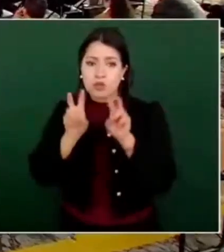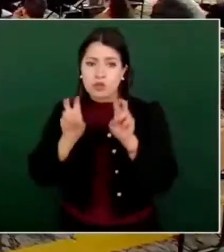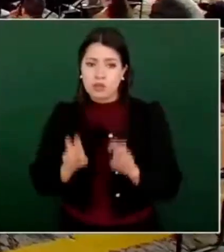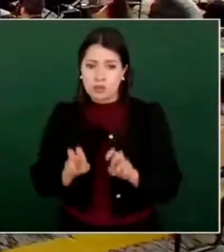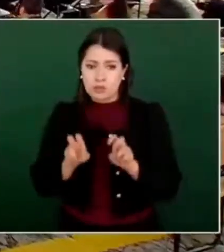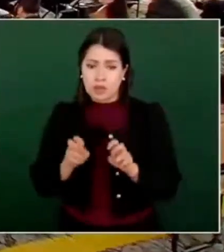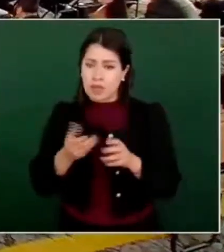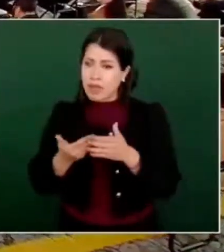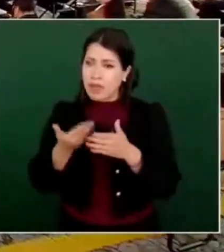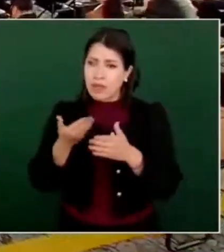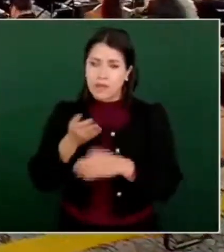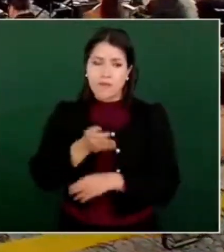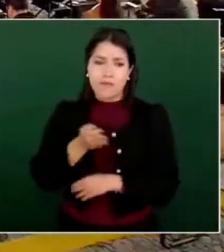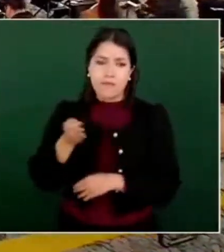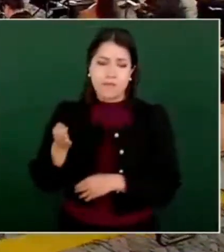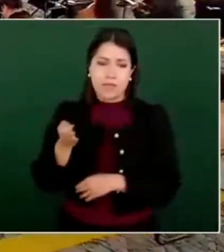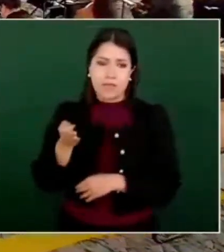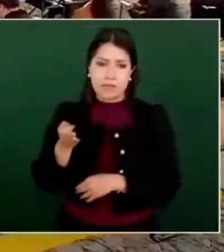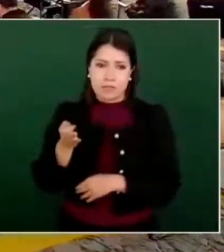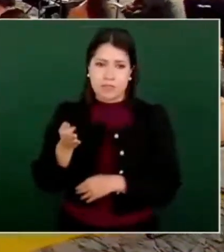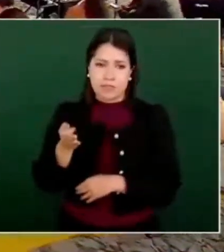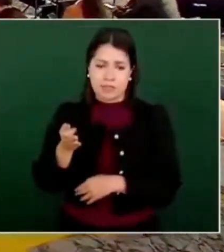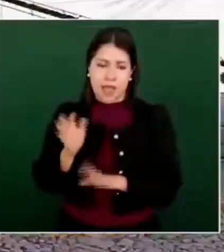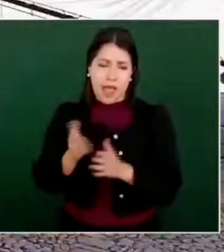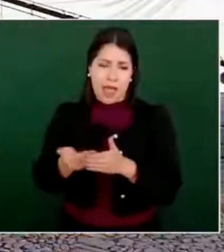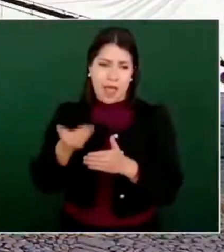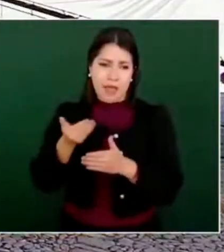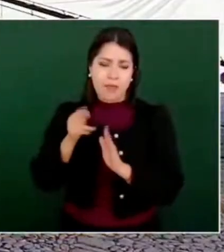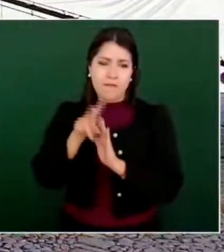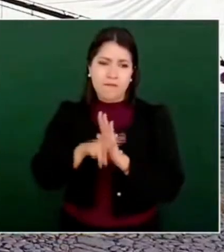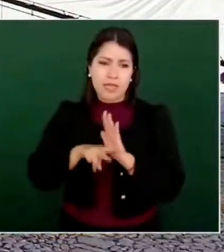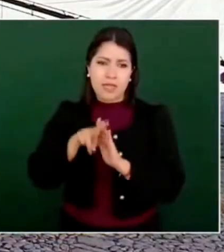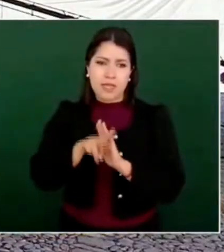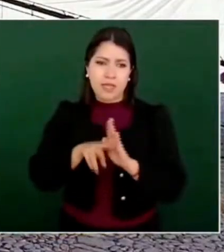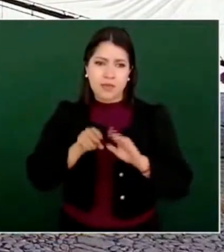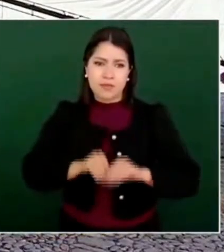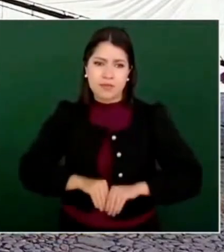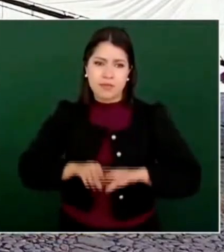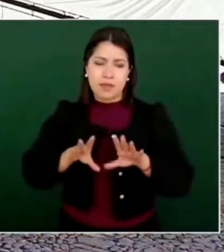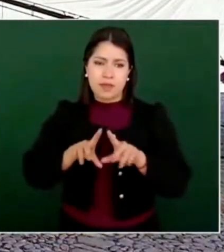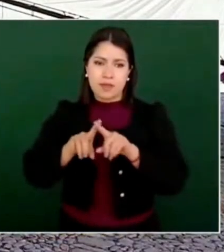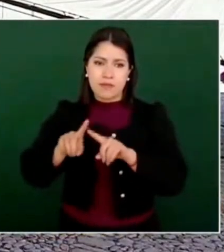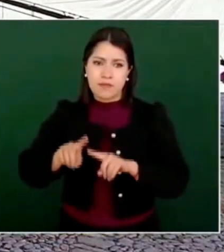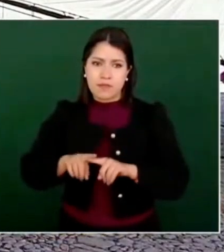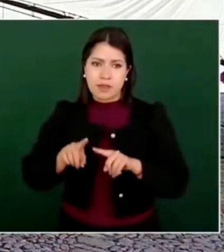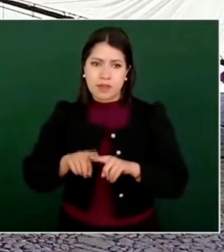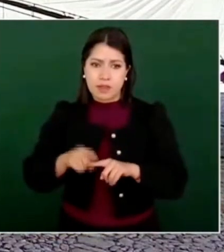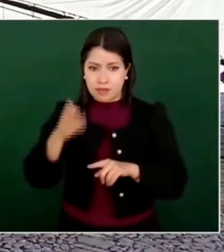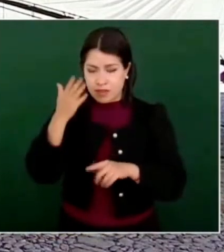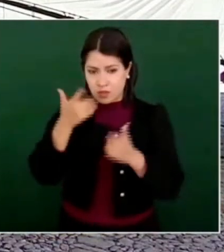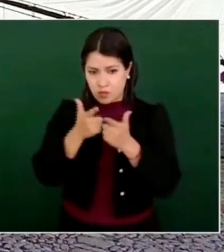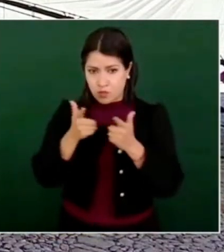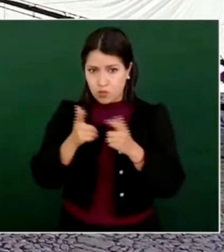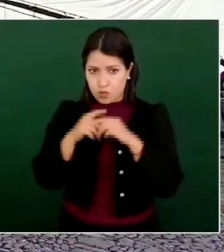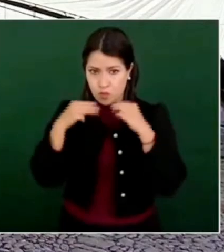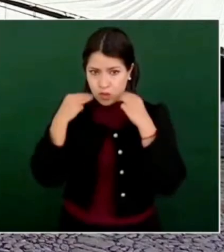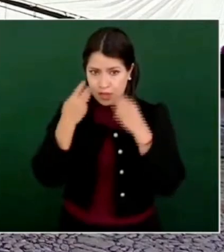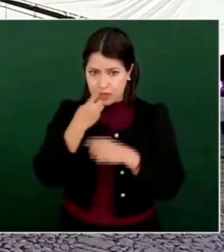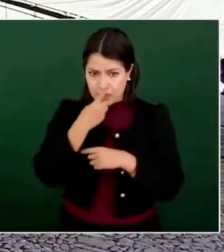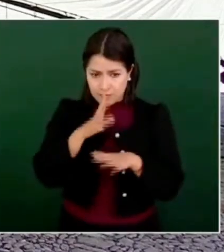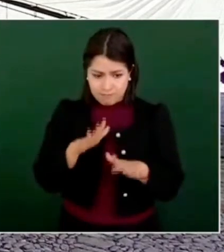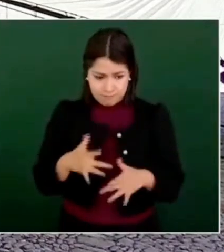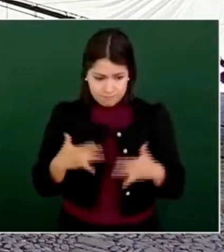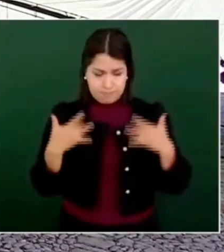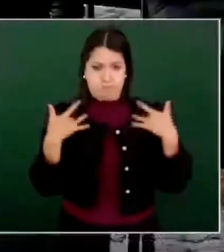En las últimas fechas se han difundido una serie de videos de miembros de cárteles acusando o deslindándose de tener